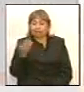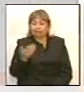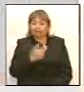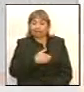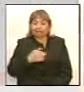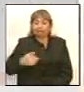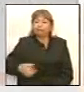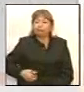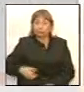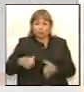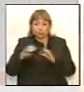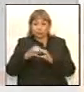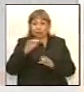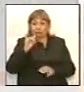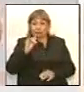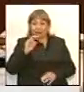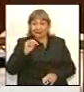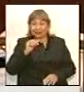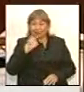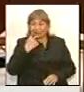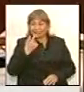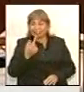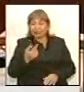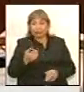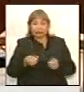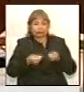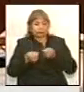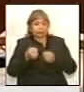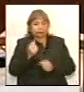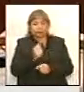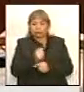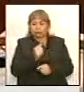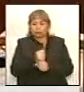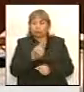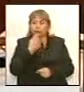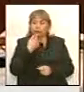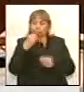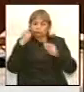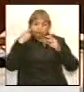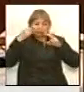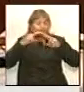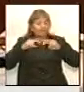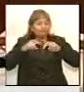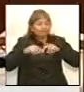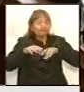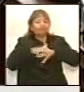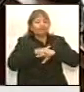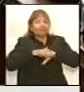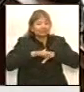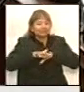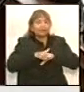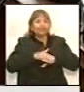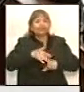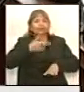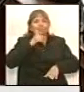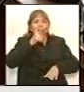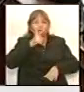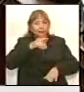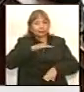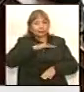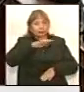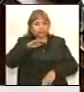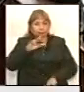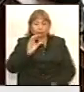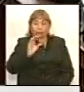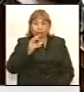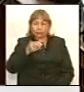del Congreso, Jenny Vilcatoma, encabezó una mesa de trabajo donde se analizó la problemática del sistema de agua de Chuquitanta en